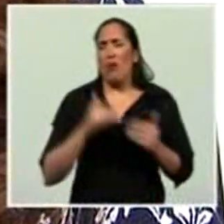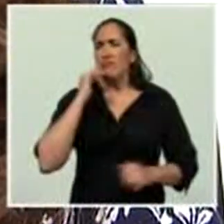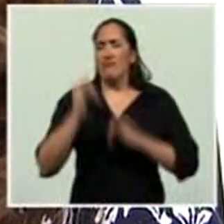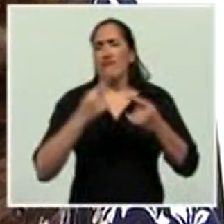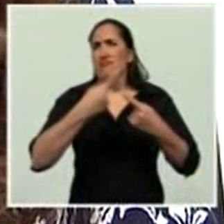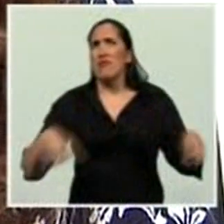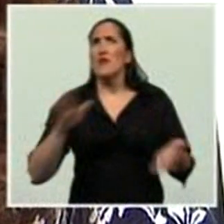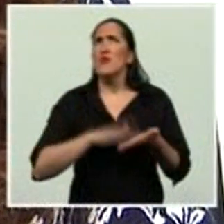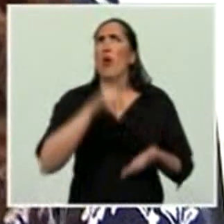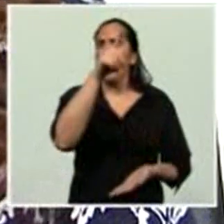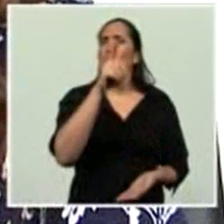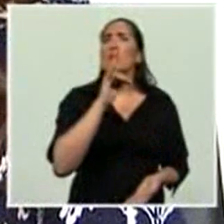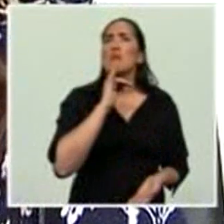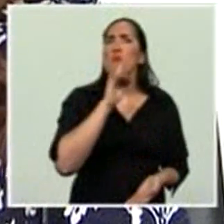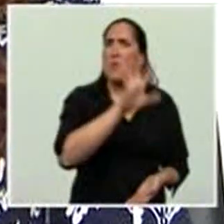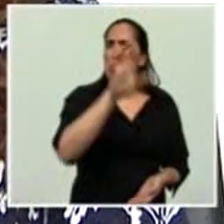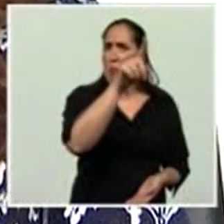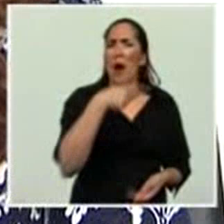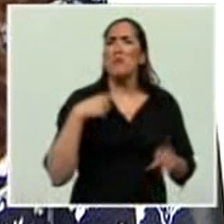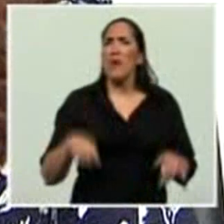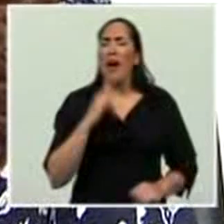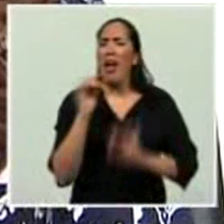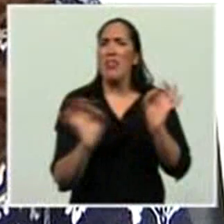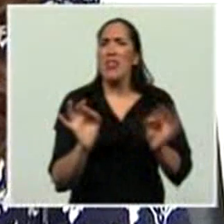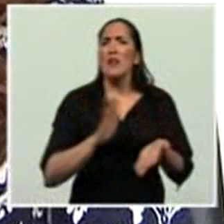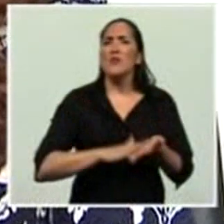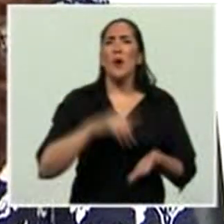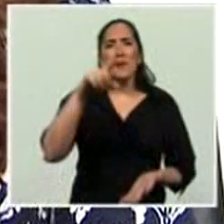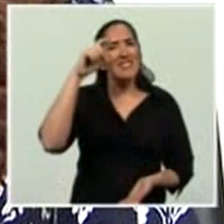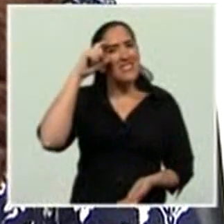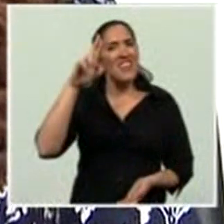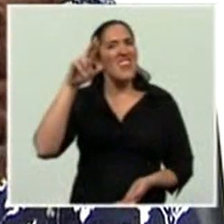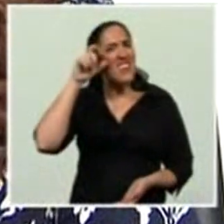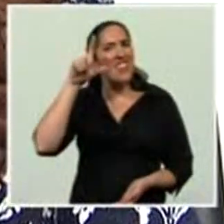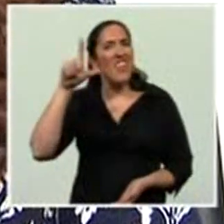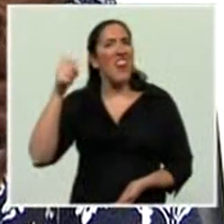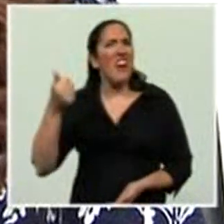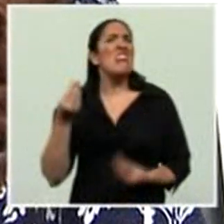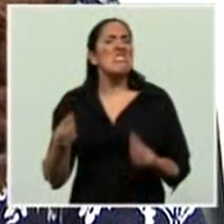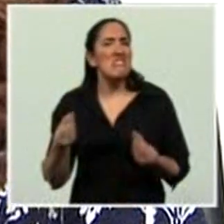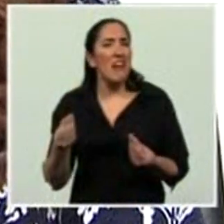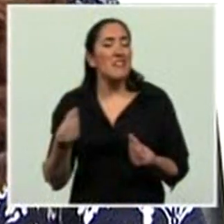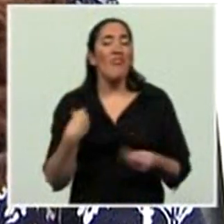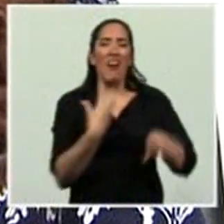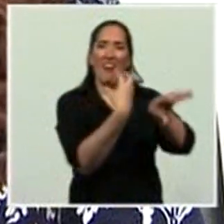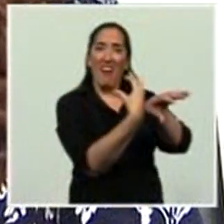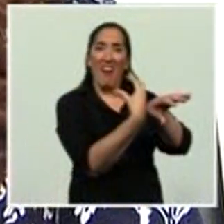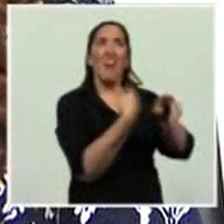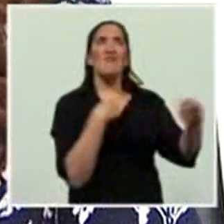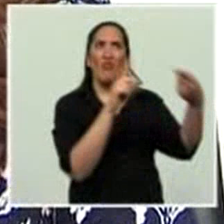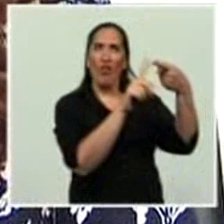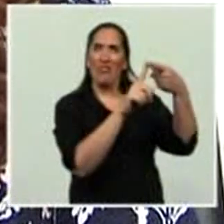por San Miguel del tucumán y no expliqué lo que es serela claro lo habían explicado durante la teleconferencia y capaz que en ese momento no nos estaban